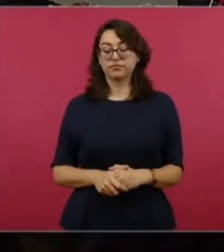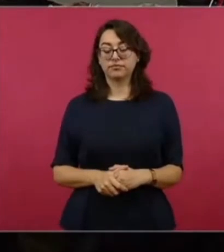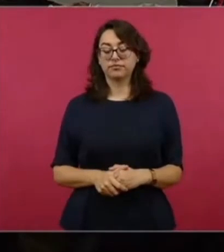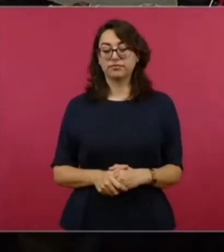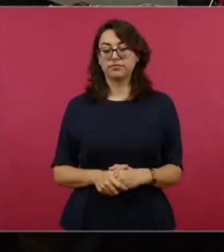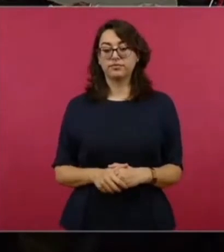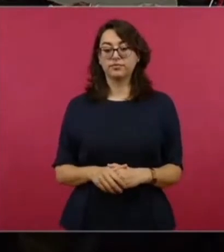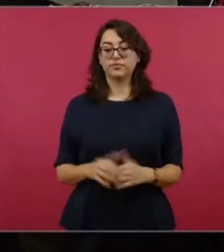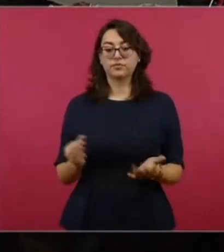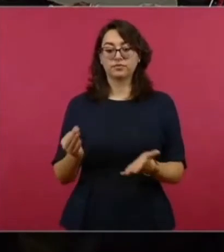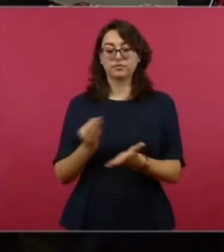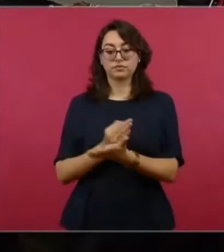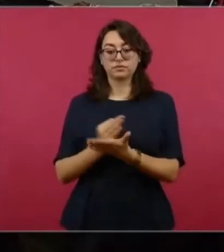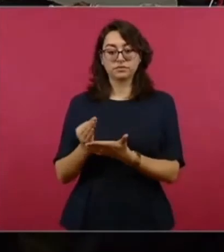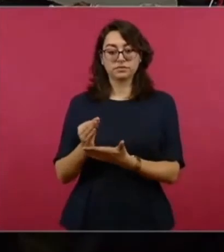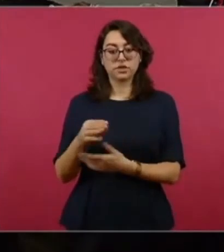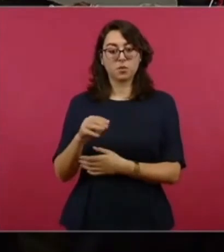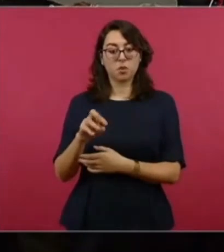Morena,